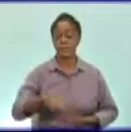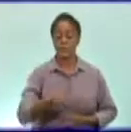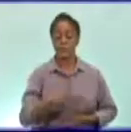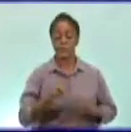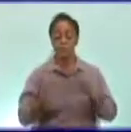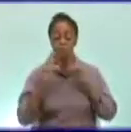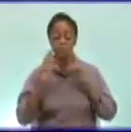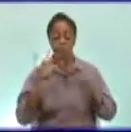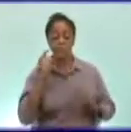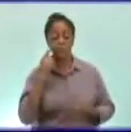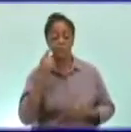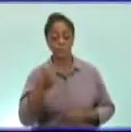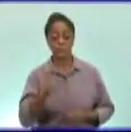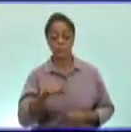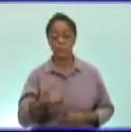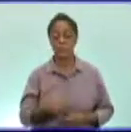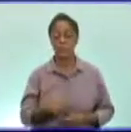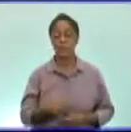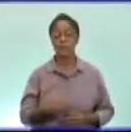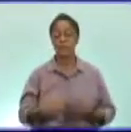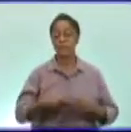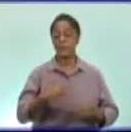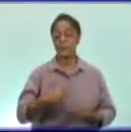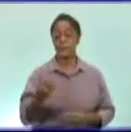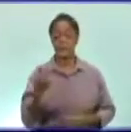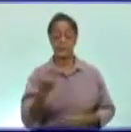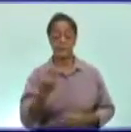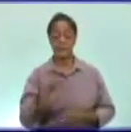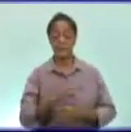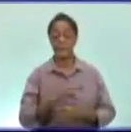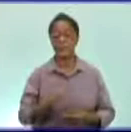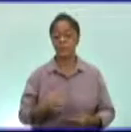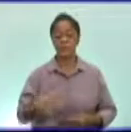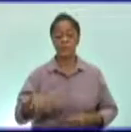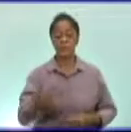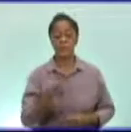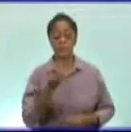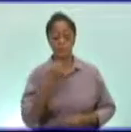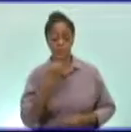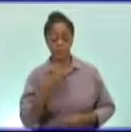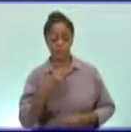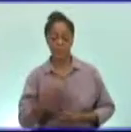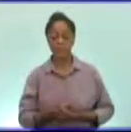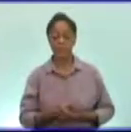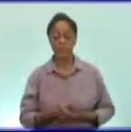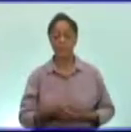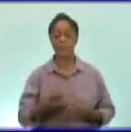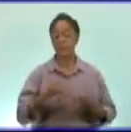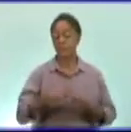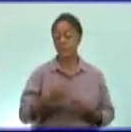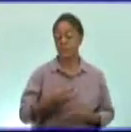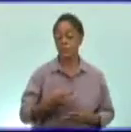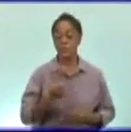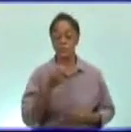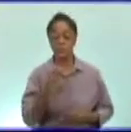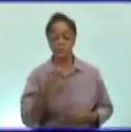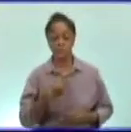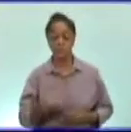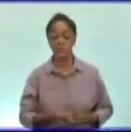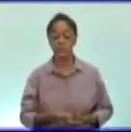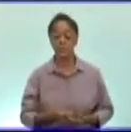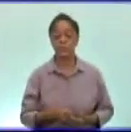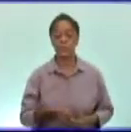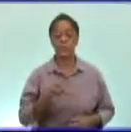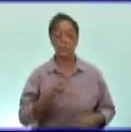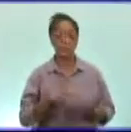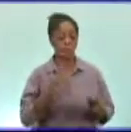vivos que veremos a continuación realizan las 3 funciones vitales. Todos se alimentan, es decir, fabricando su propio alimento u